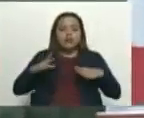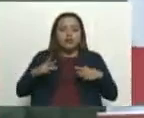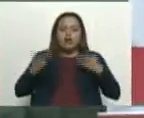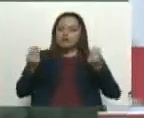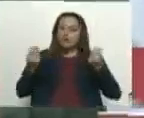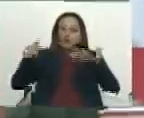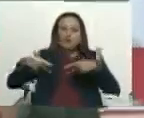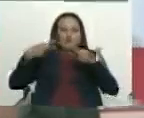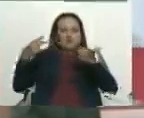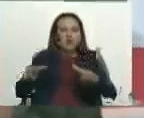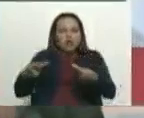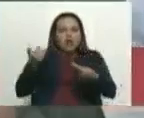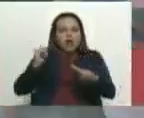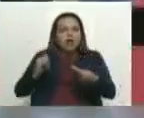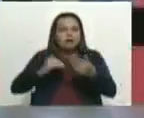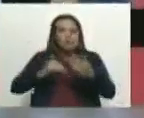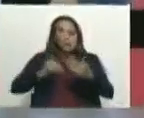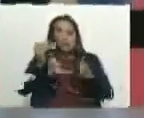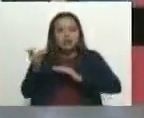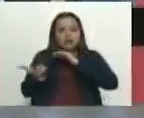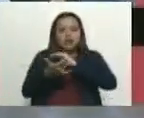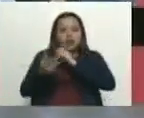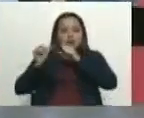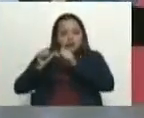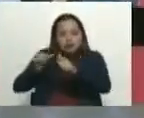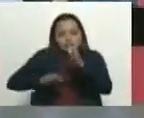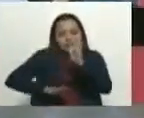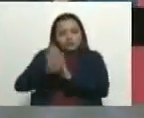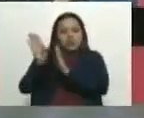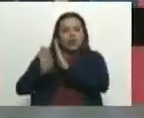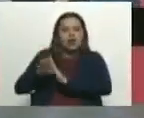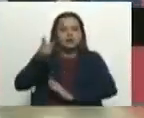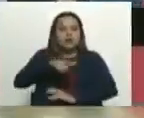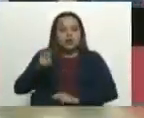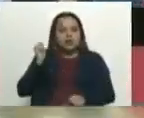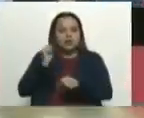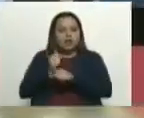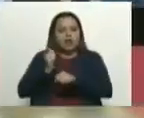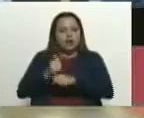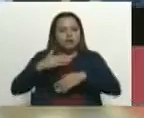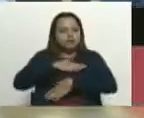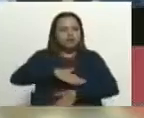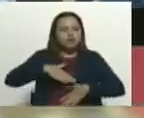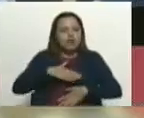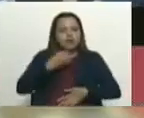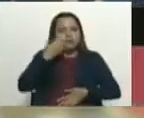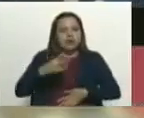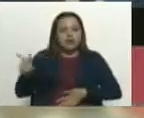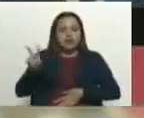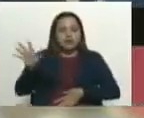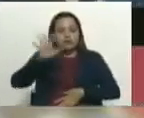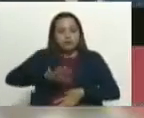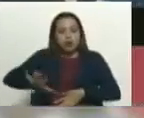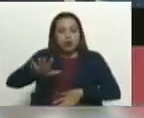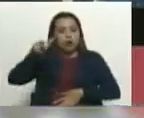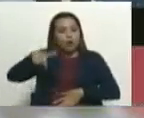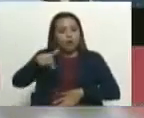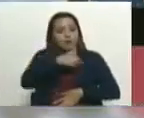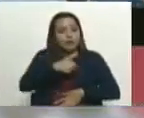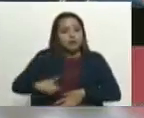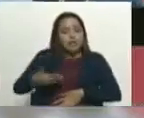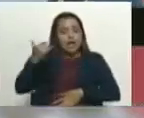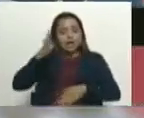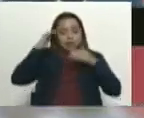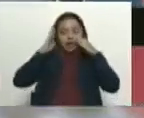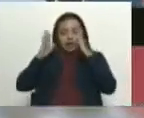seguir avanzando para que nuestros trabajadores puedan disfrutar de la hermosa Venezuela. Hoy el presidente está abocado